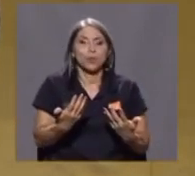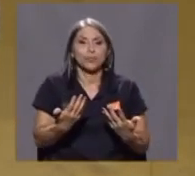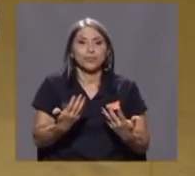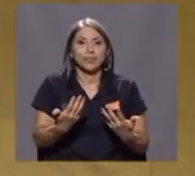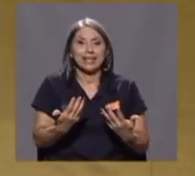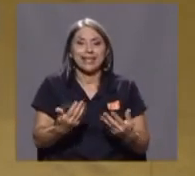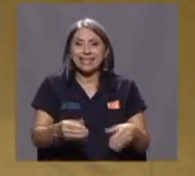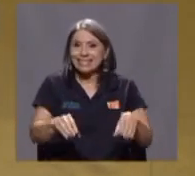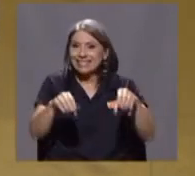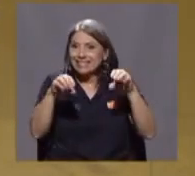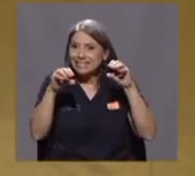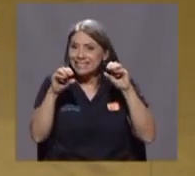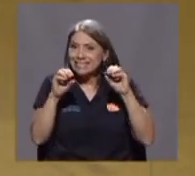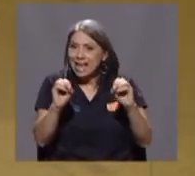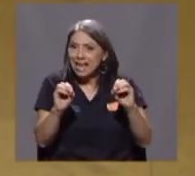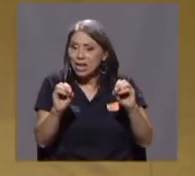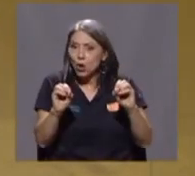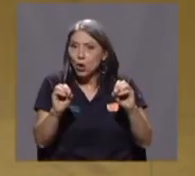cero